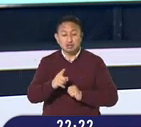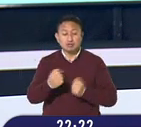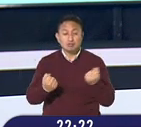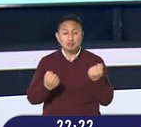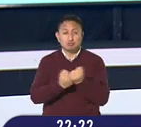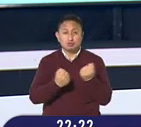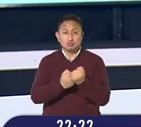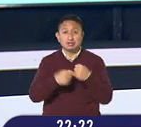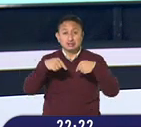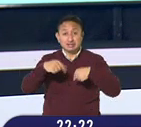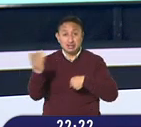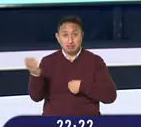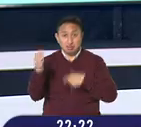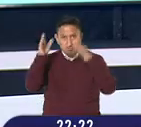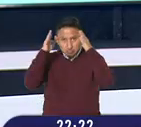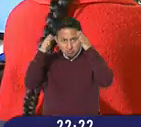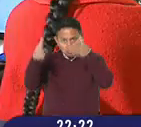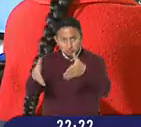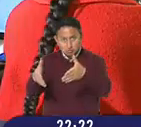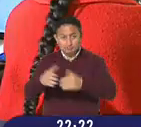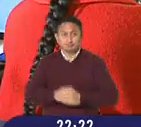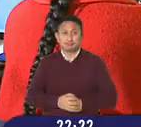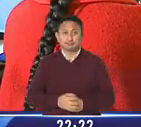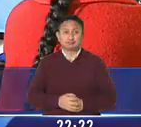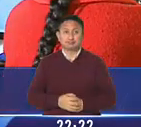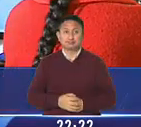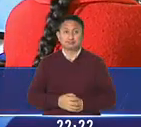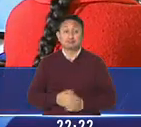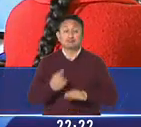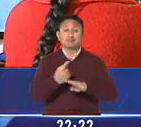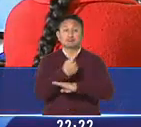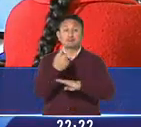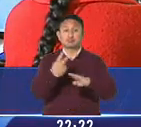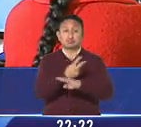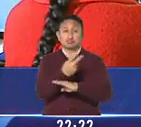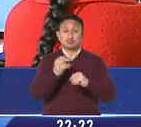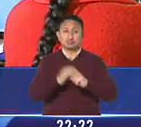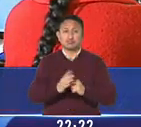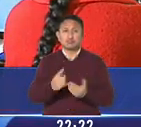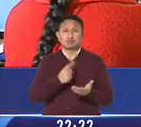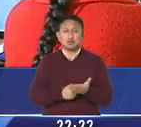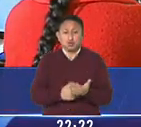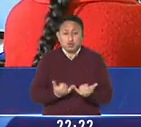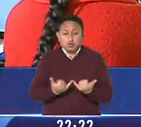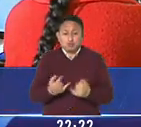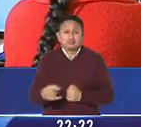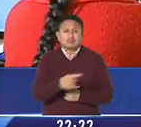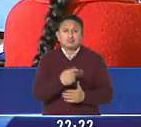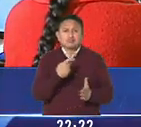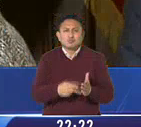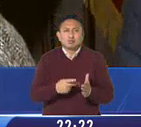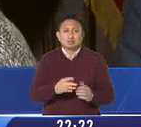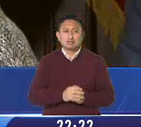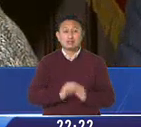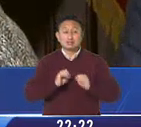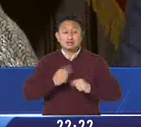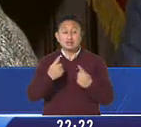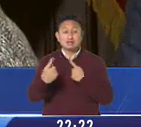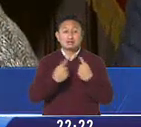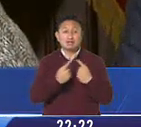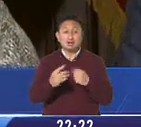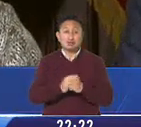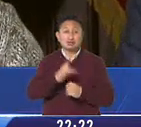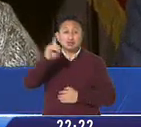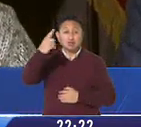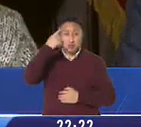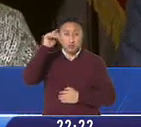la focalización. Con el pasar de las horas crece la expectativa del desenlace que pueda tener el diálogo establecido entre